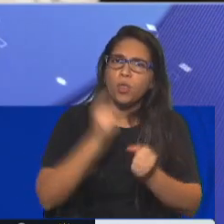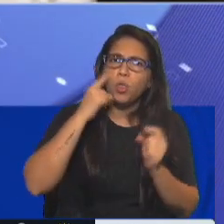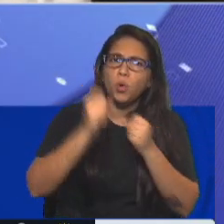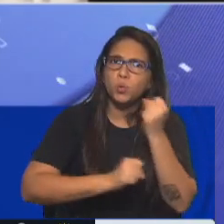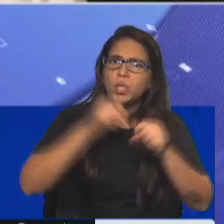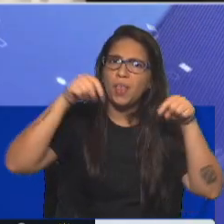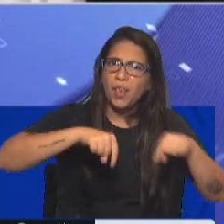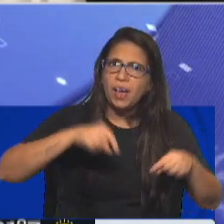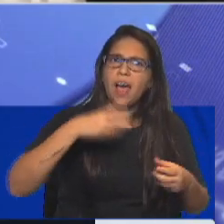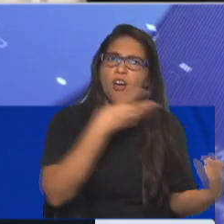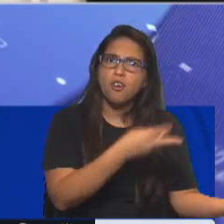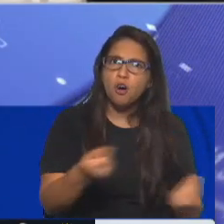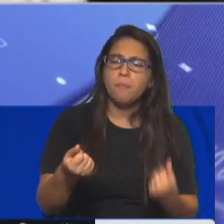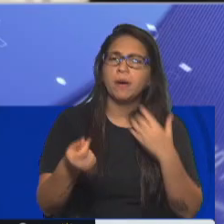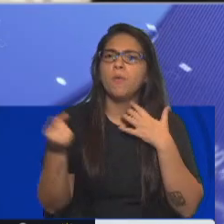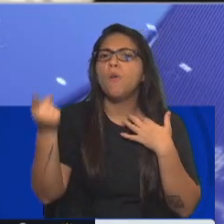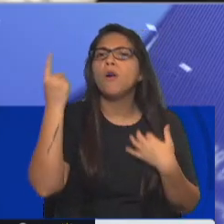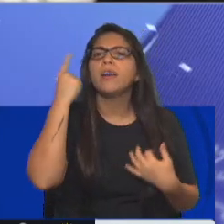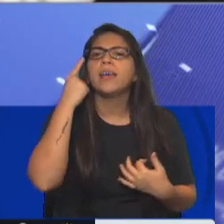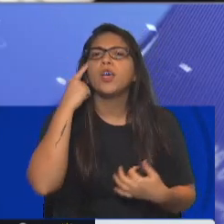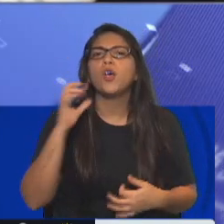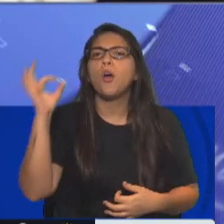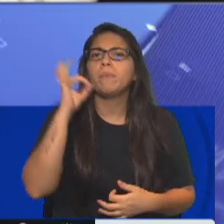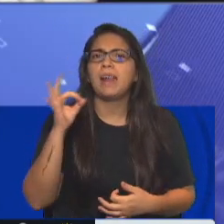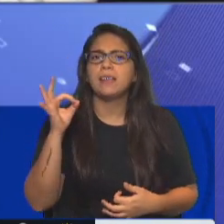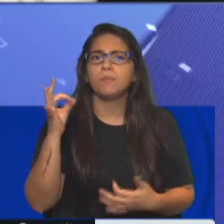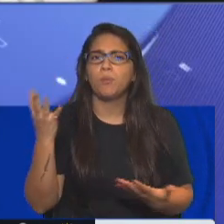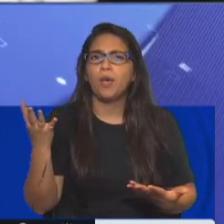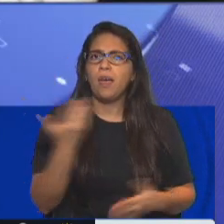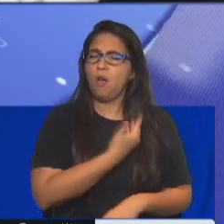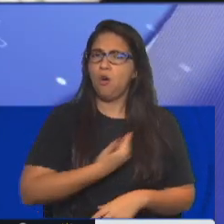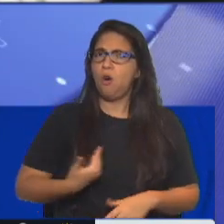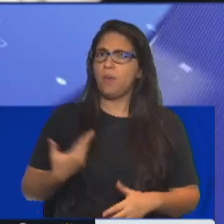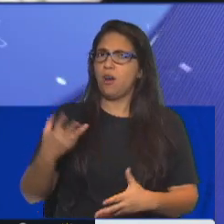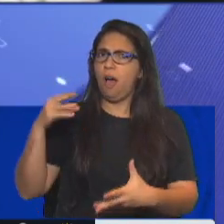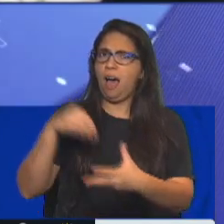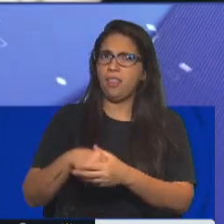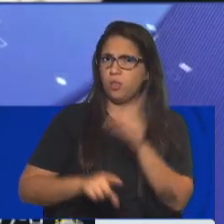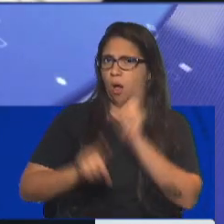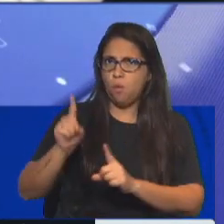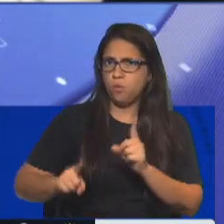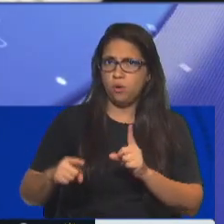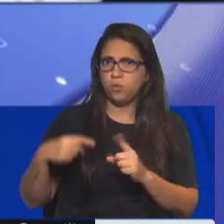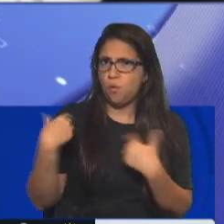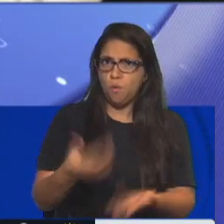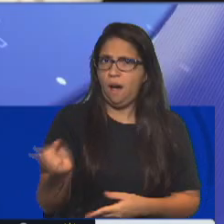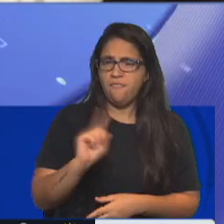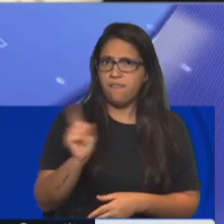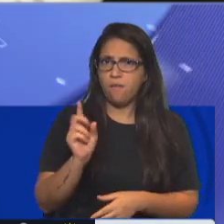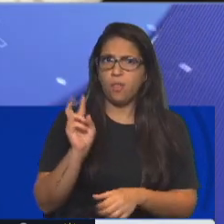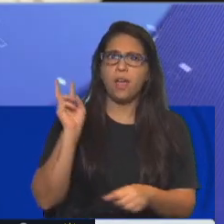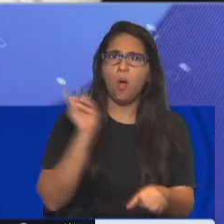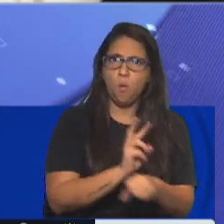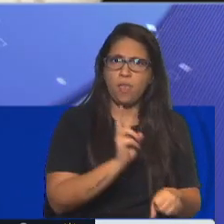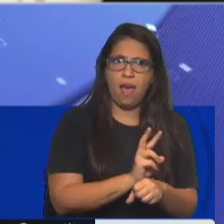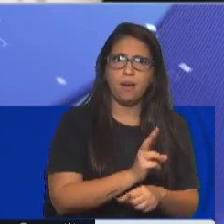analizás justamente esta propuesta, donde pareciera que además también tiene funcionarios dentro del gobierno que no sé si están tan a favor de el proteccionismo? ¿Cómo